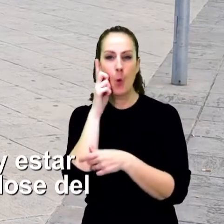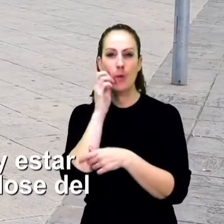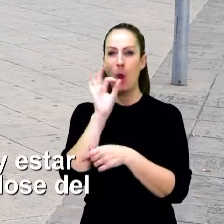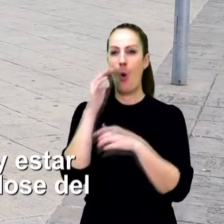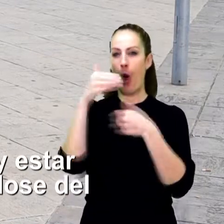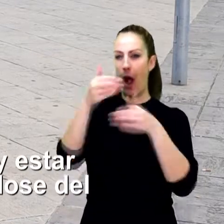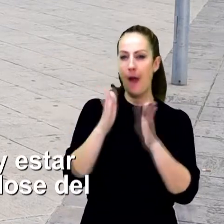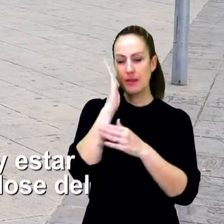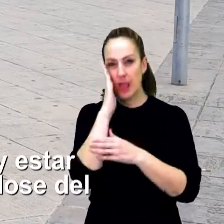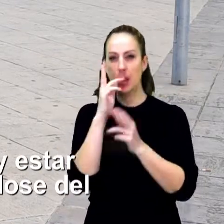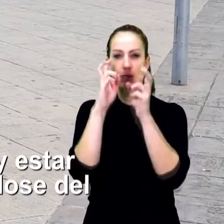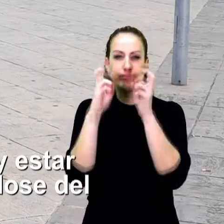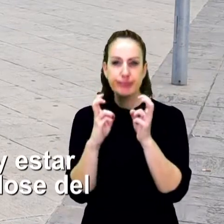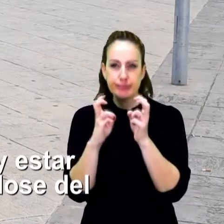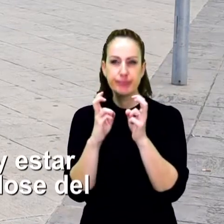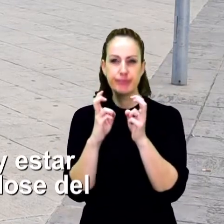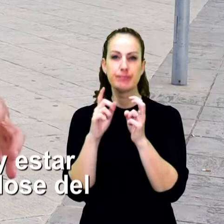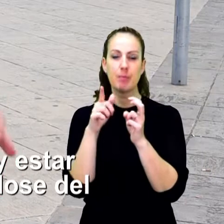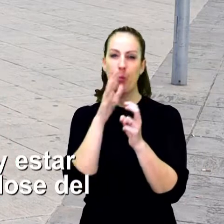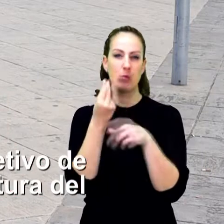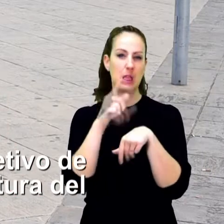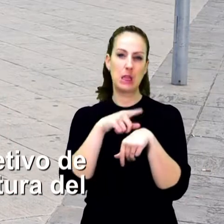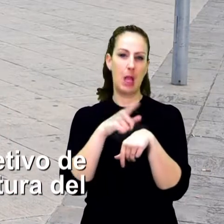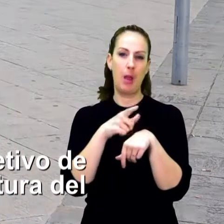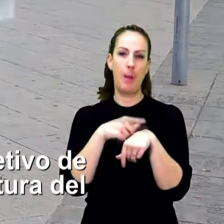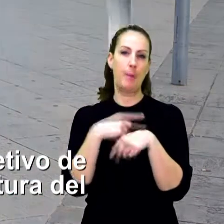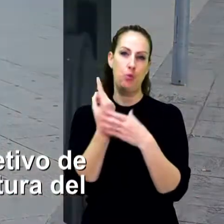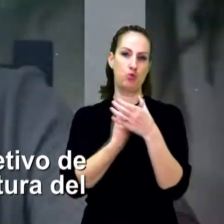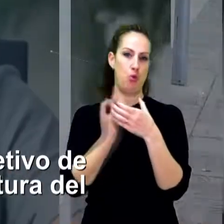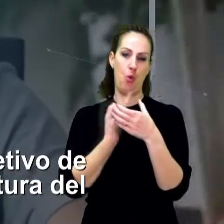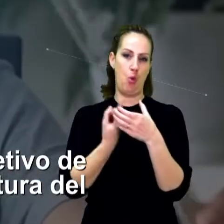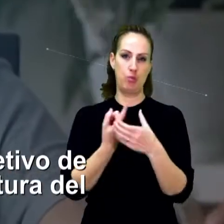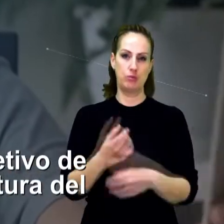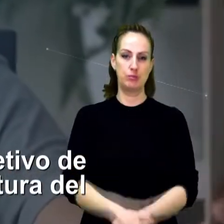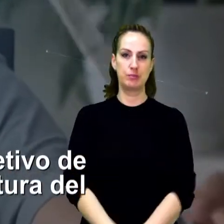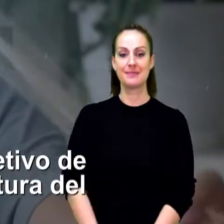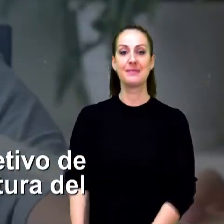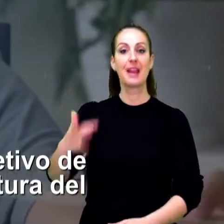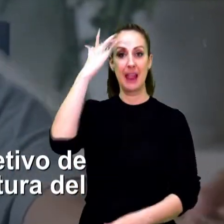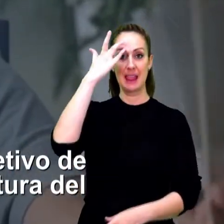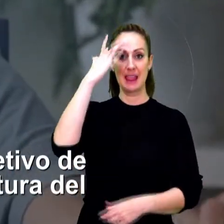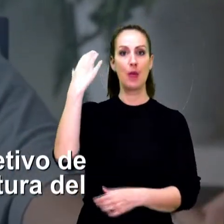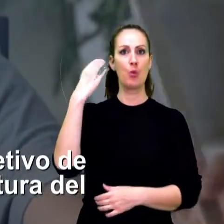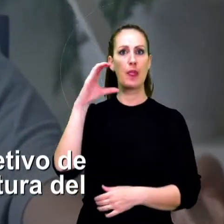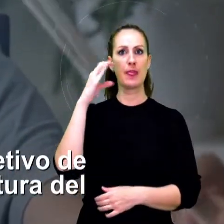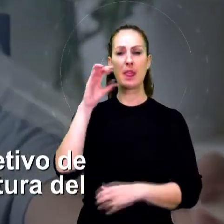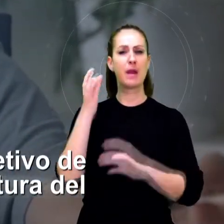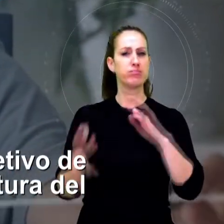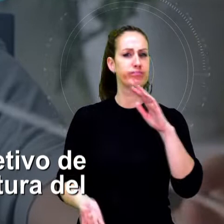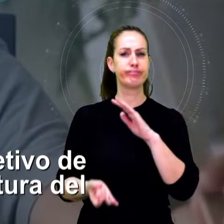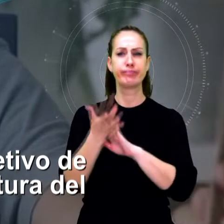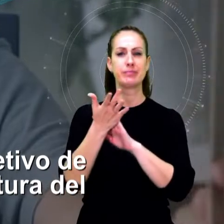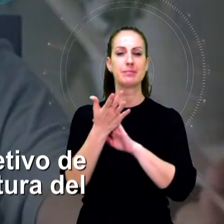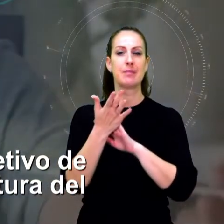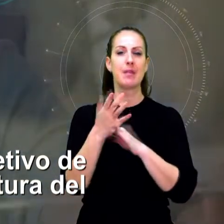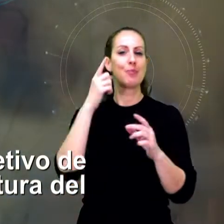cuartos y estar pues demasiado tiempo aislado y desconectándose del exterior. La neurociencia surge